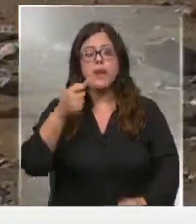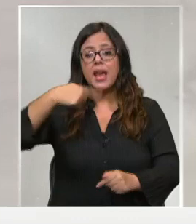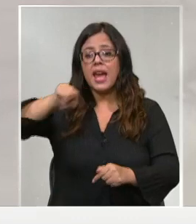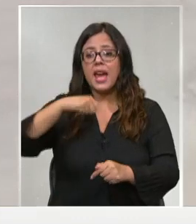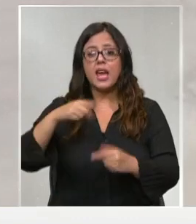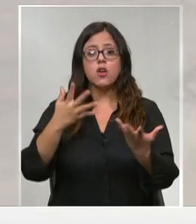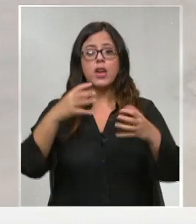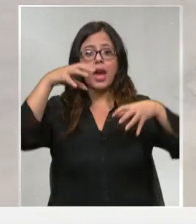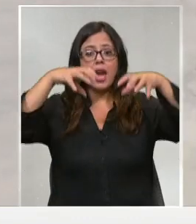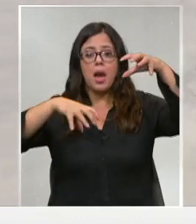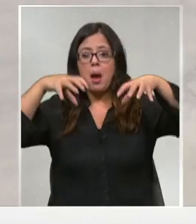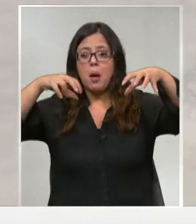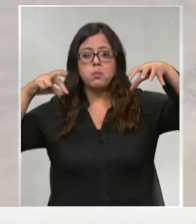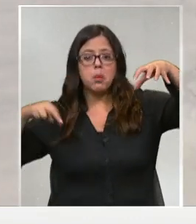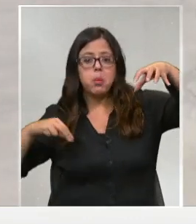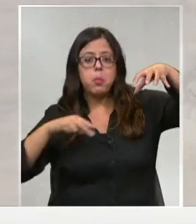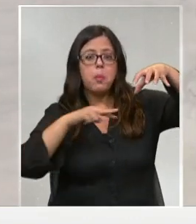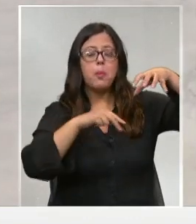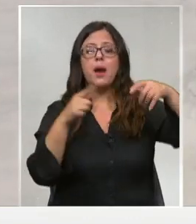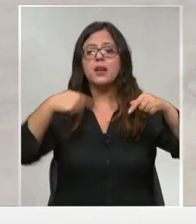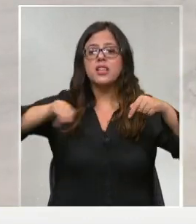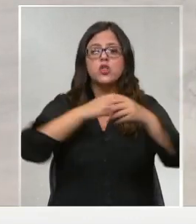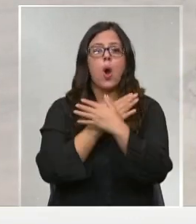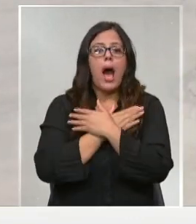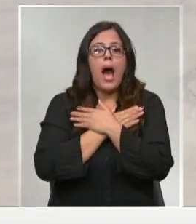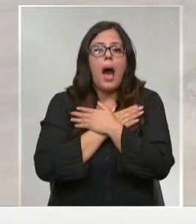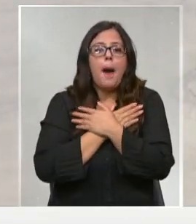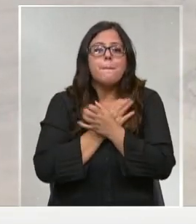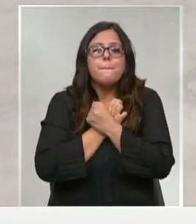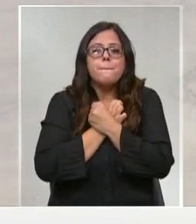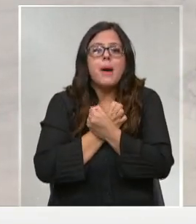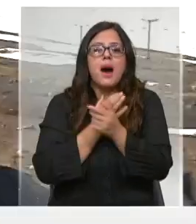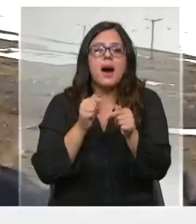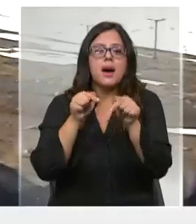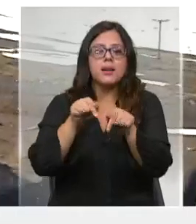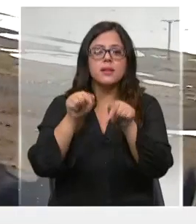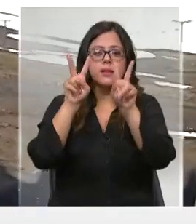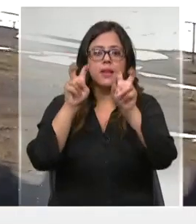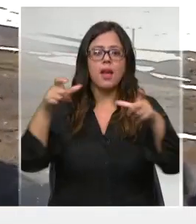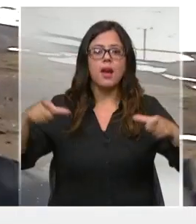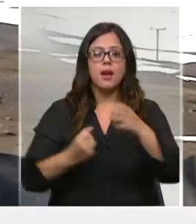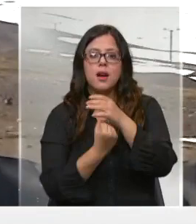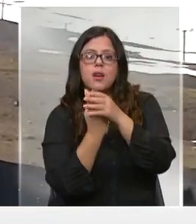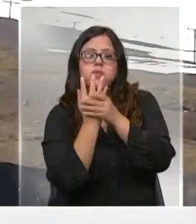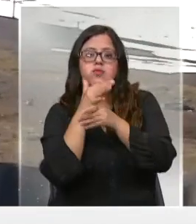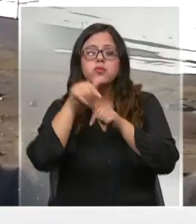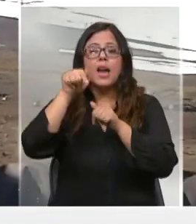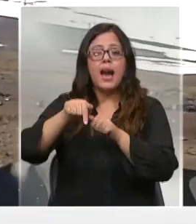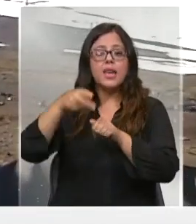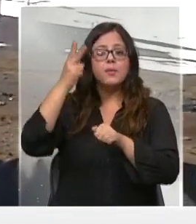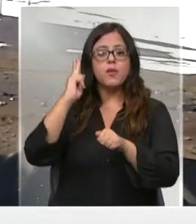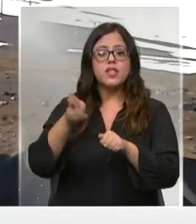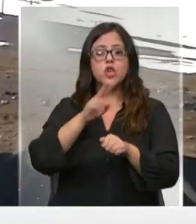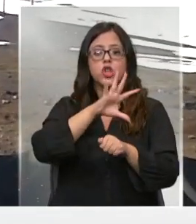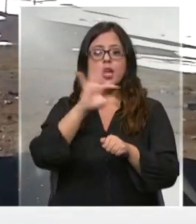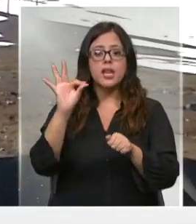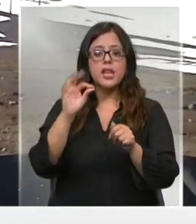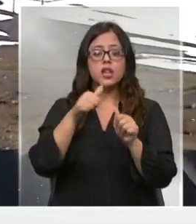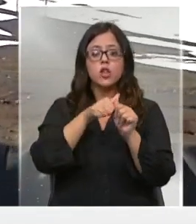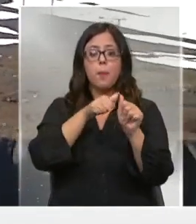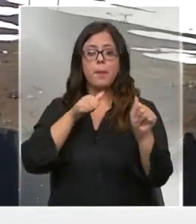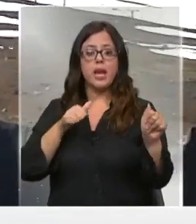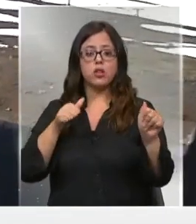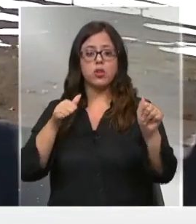amantes de uno de los macizos más activos de Sudamérica. Tenemos una restricción a menos de 500 metros alrededor del cráter,